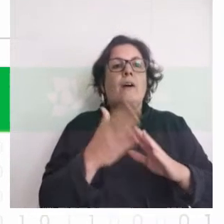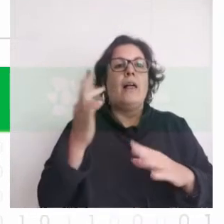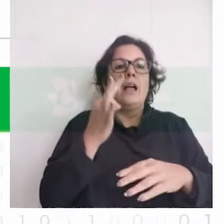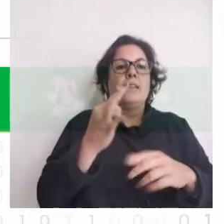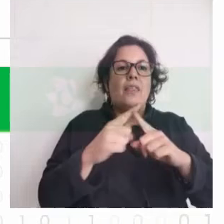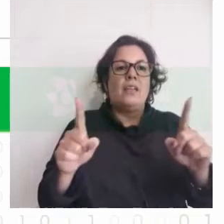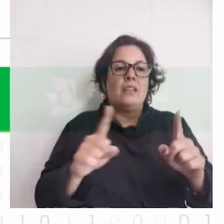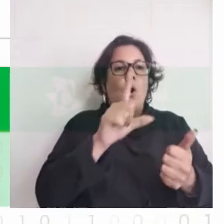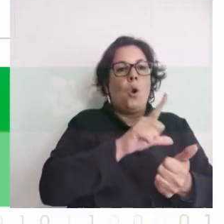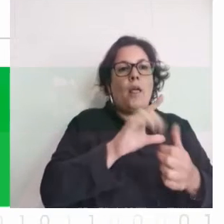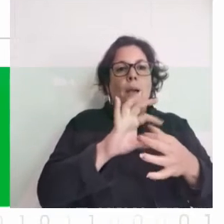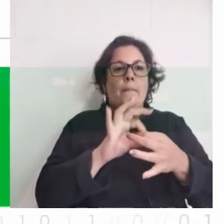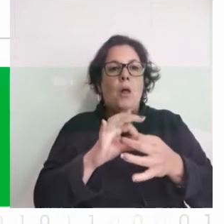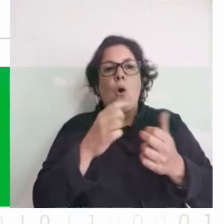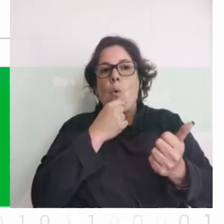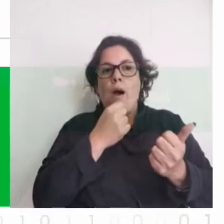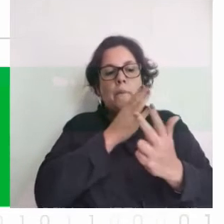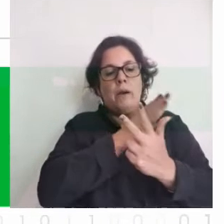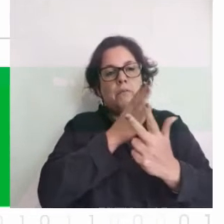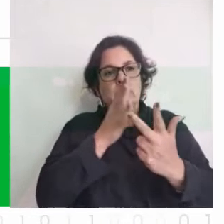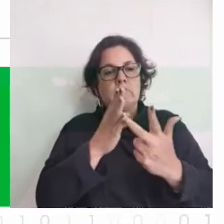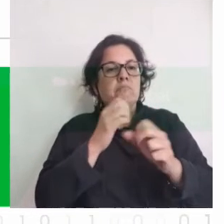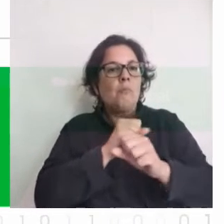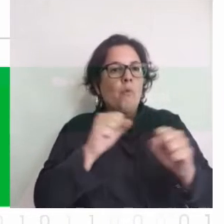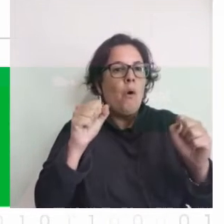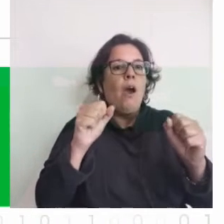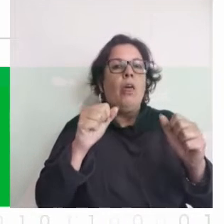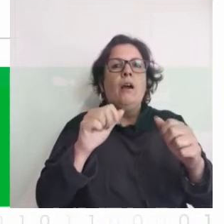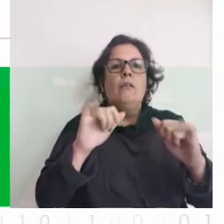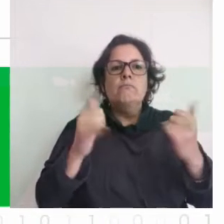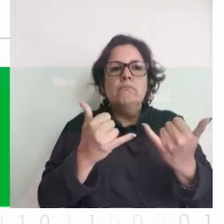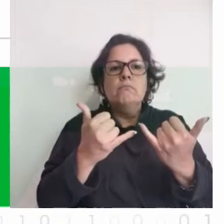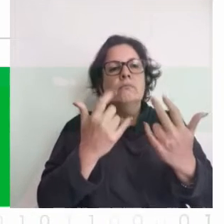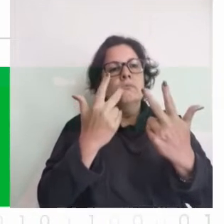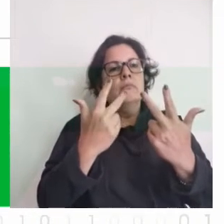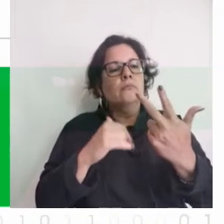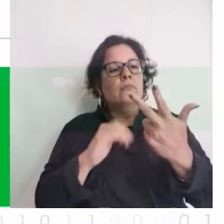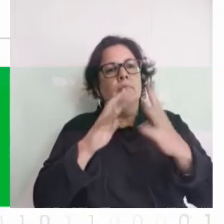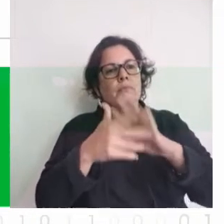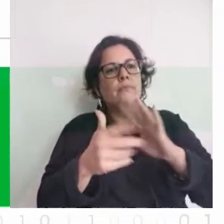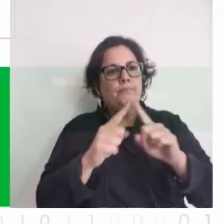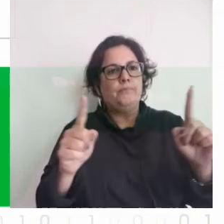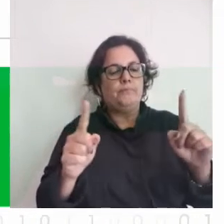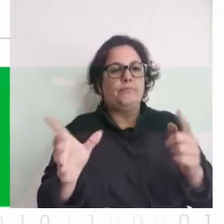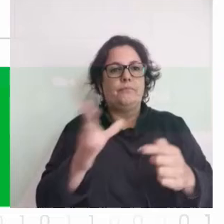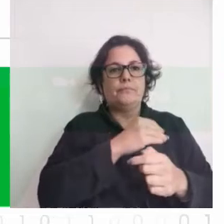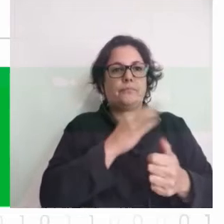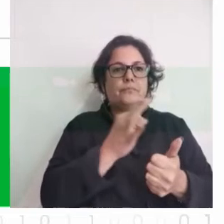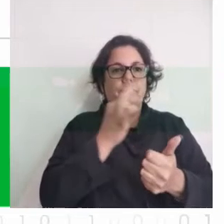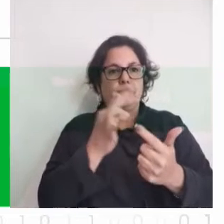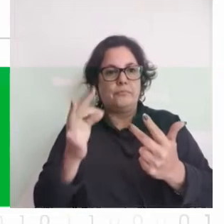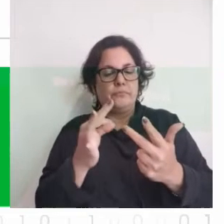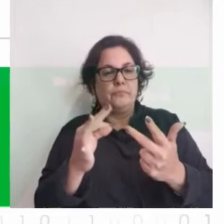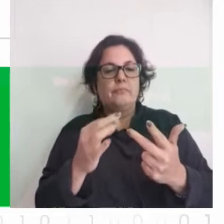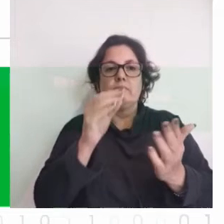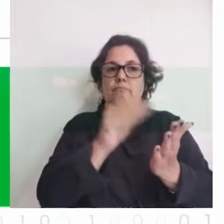lunes, miércoles y jueves, podría quedar tratada de 3 formas distintas en todos los talleres a los que se